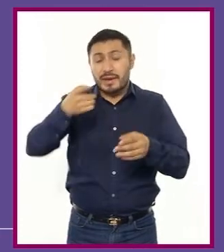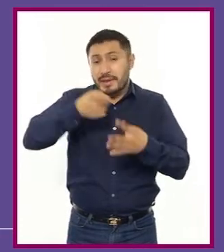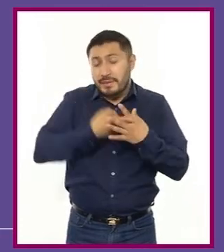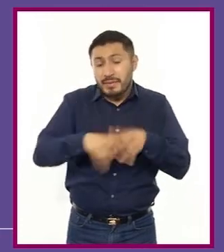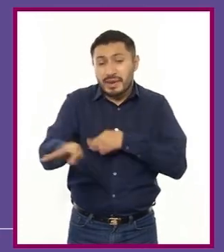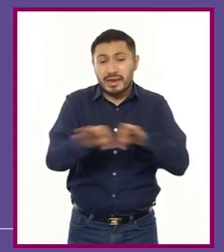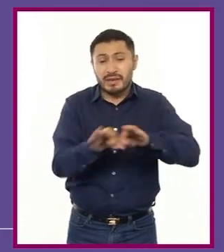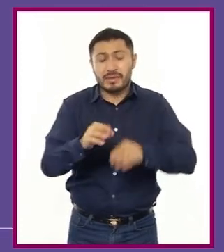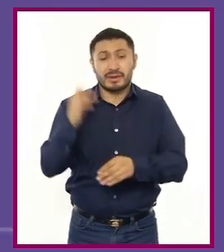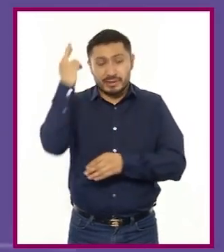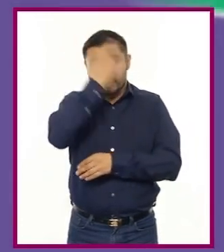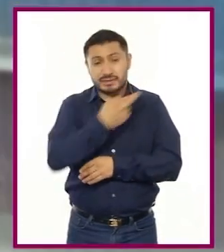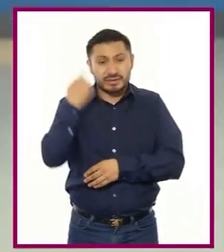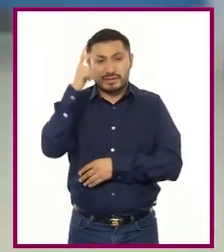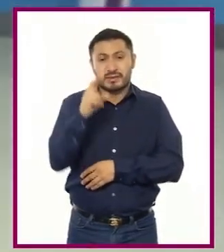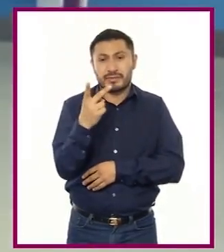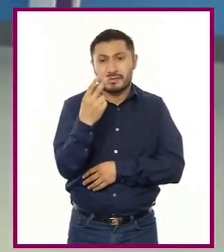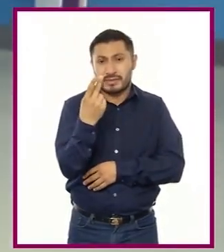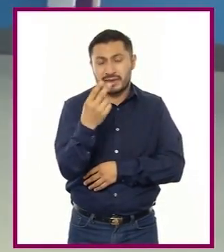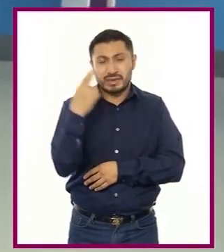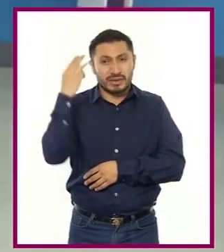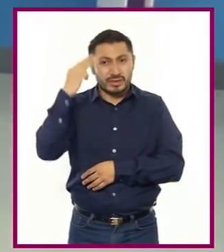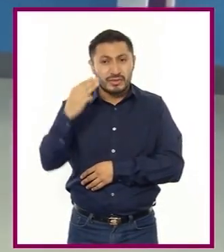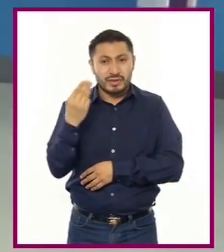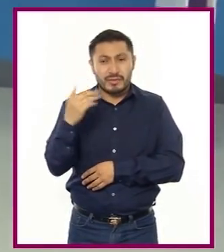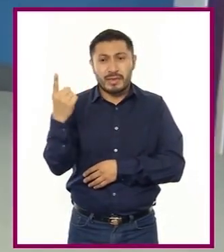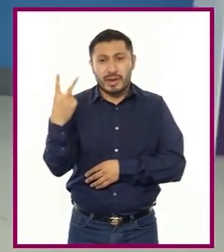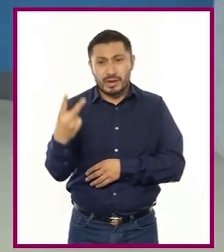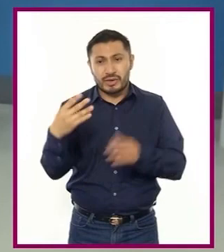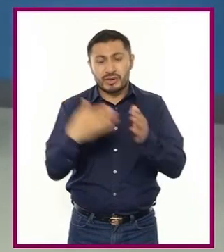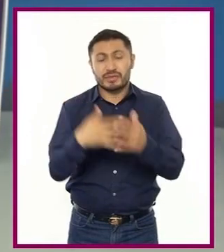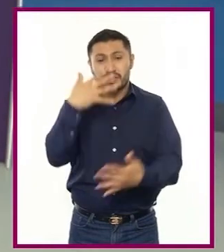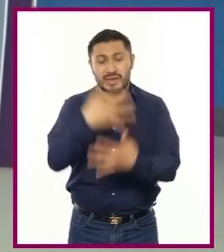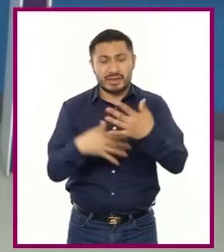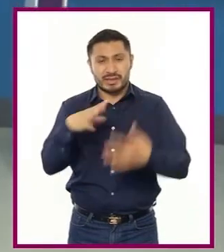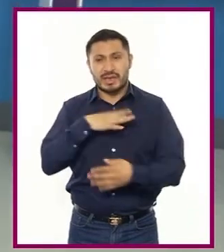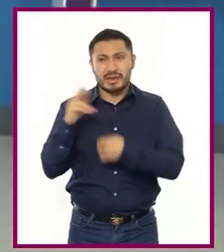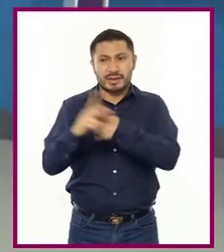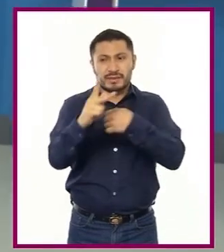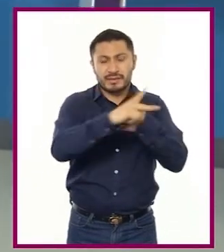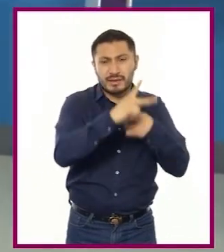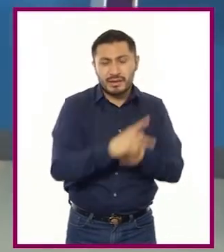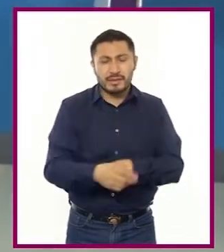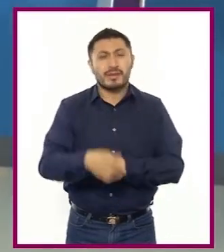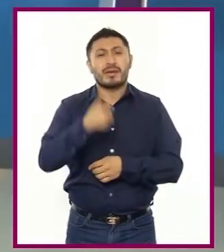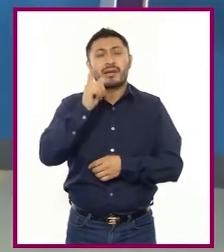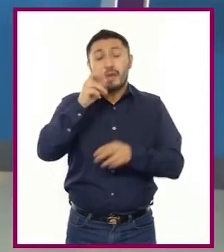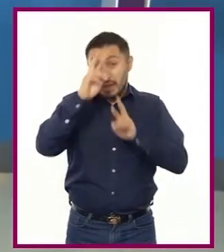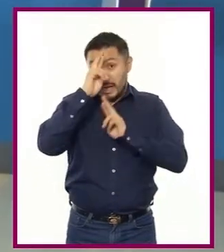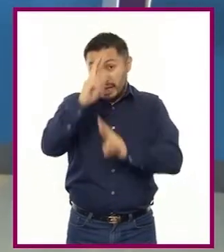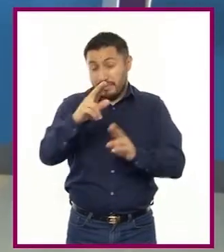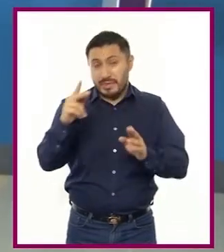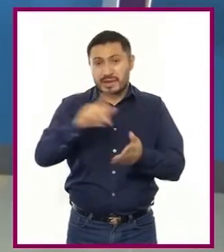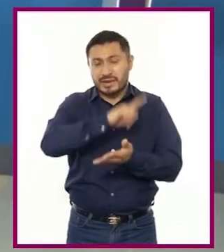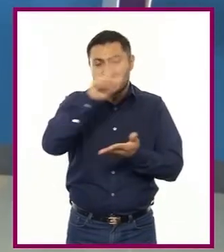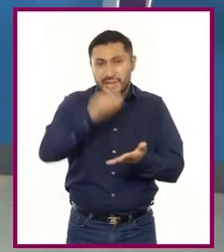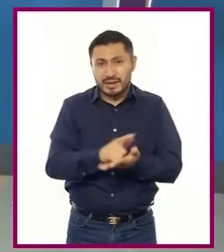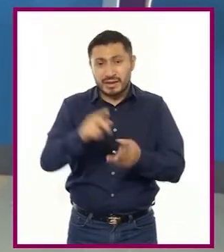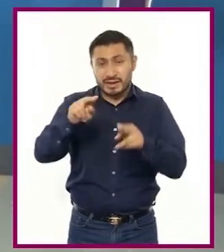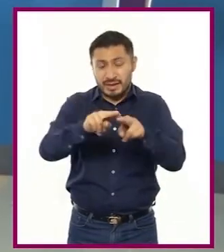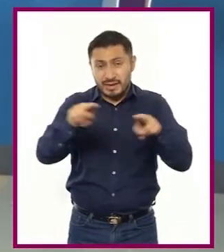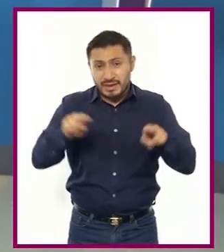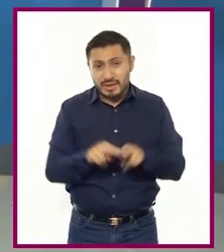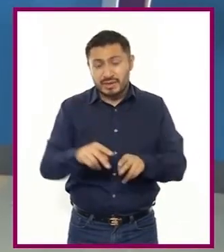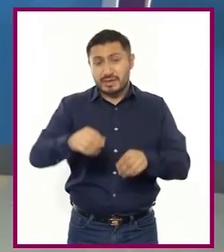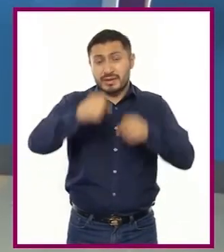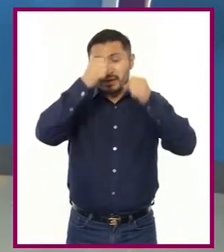25 de mayo del 2015. Compromete a los estados a seguir una política nacional que asegure la abolición efectiva